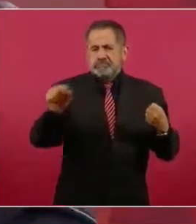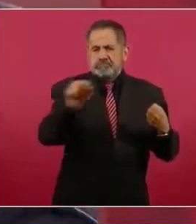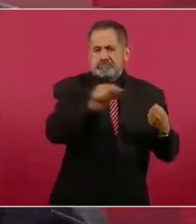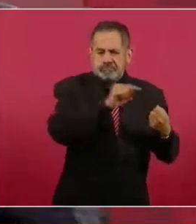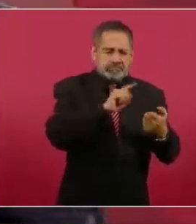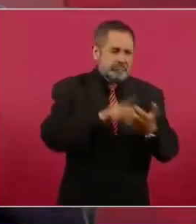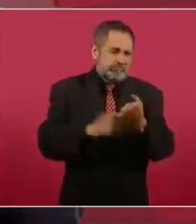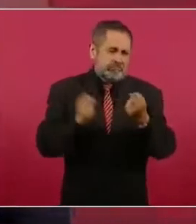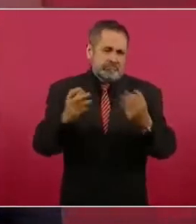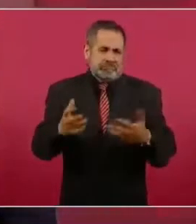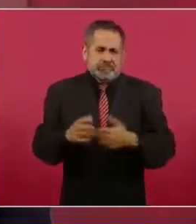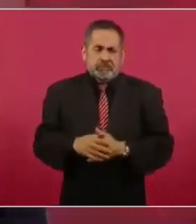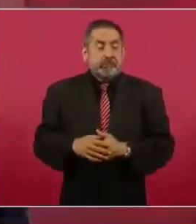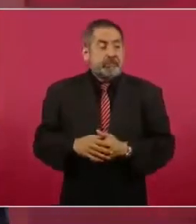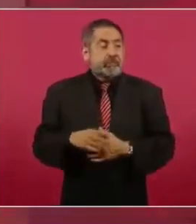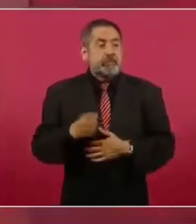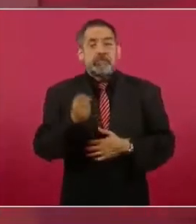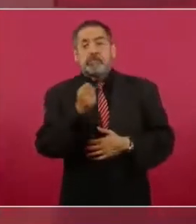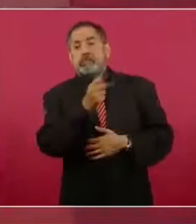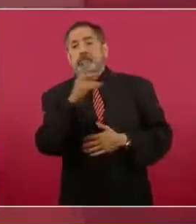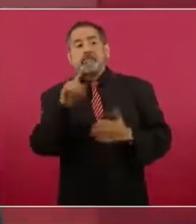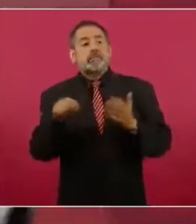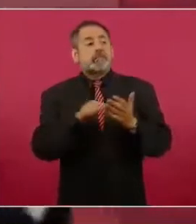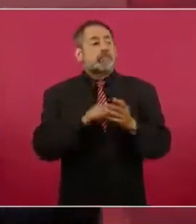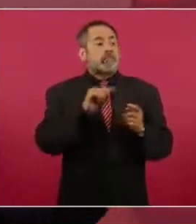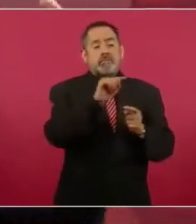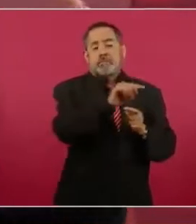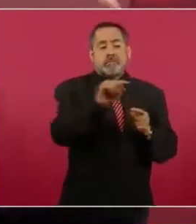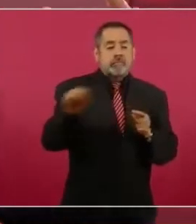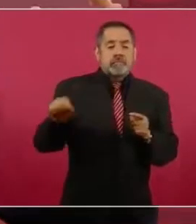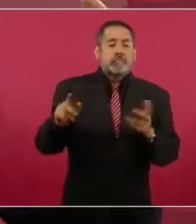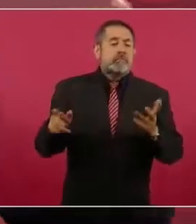Hay lugares en donde